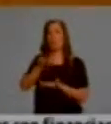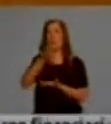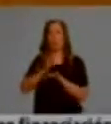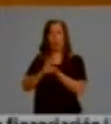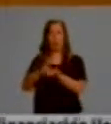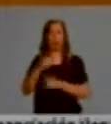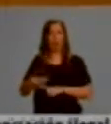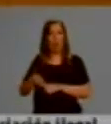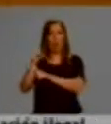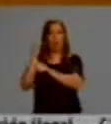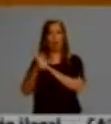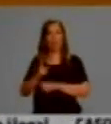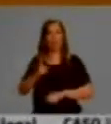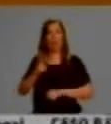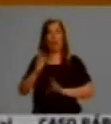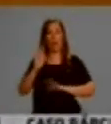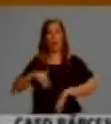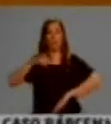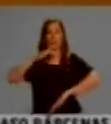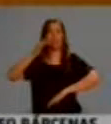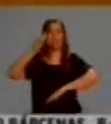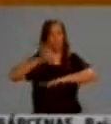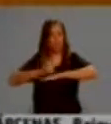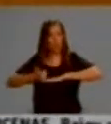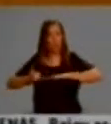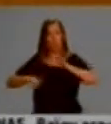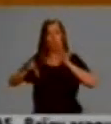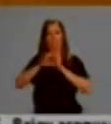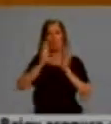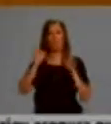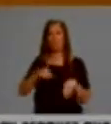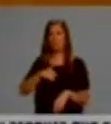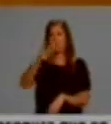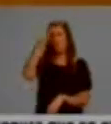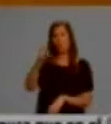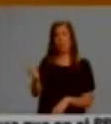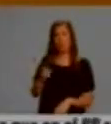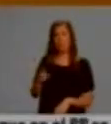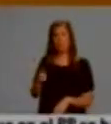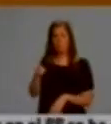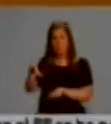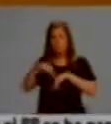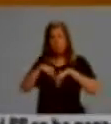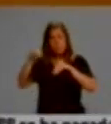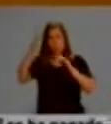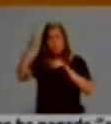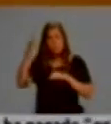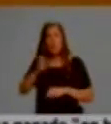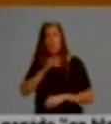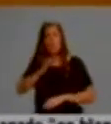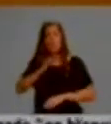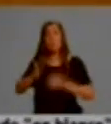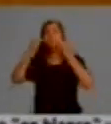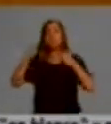contra el Tribunal Constitucional? ¿Cómo podemos dar credibilidad? ¿Cómo podemos aceptar esa doctrina del Tribunal Constitucional de esa imparcialidad